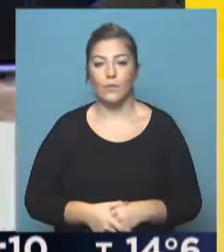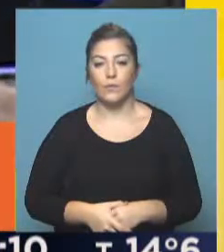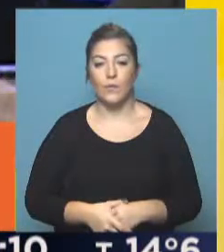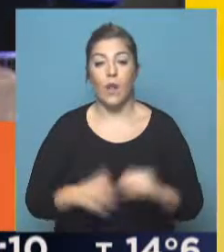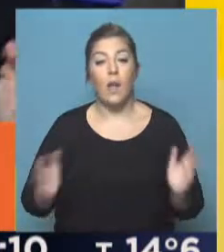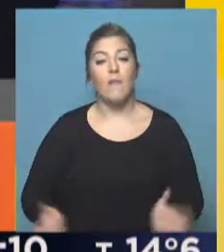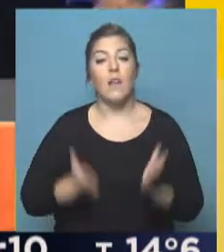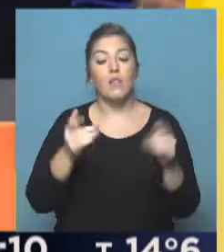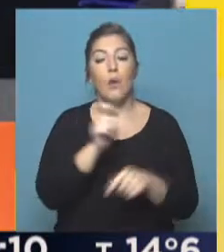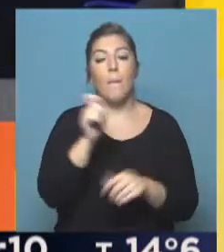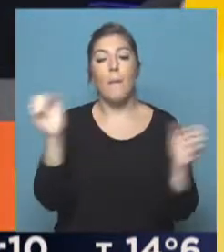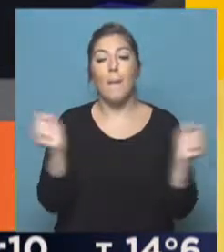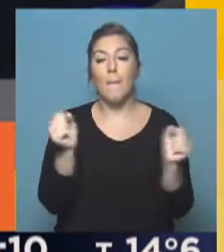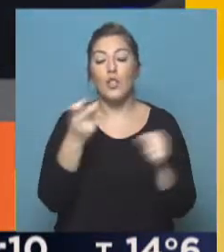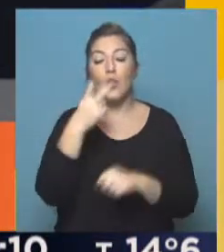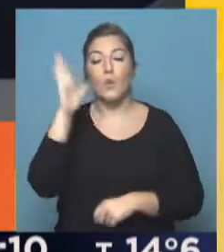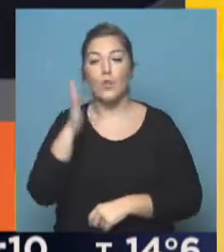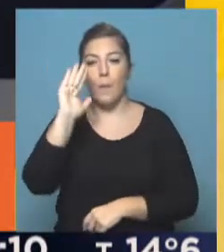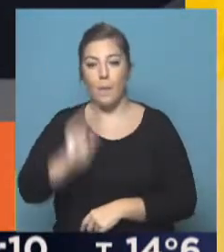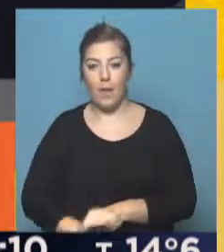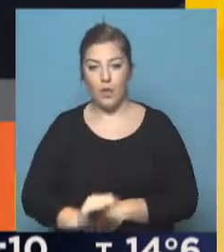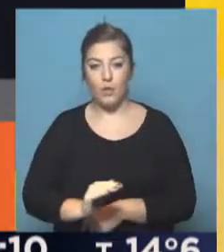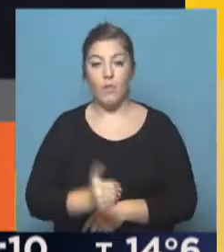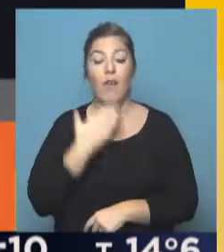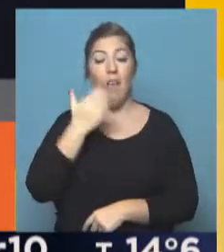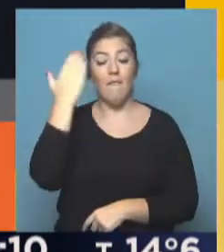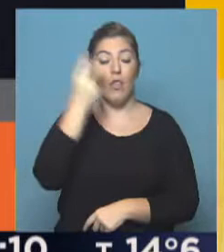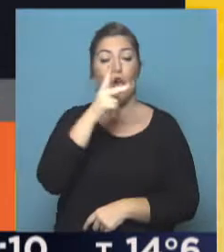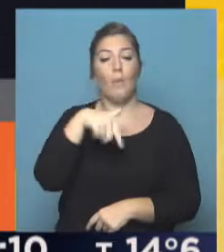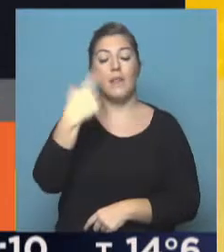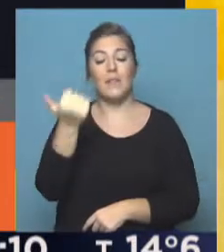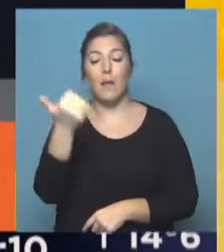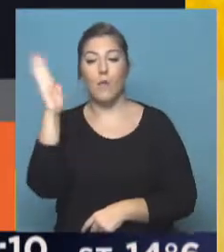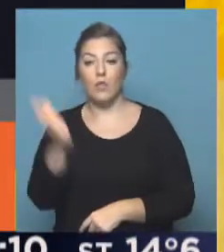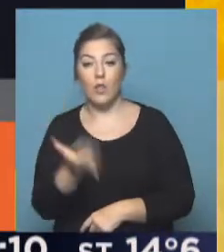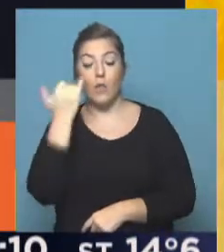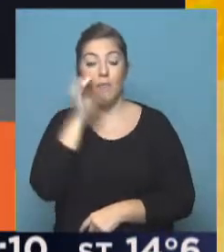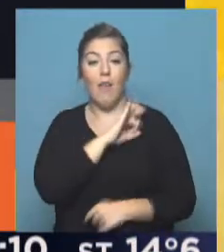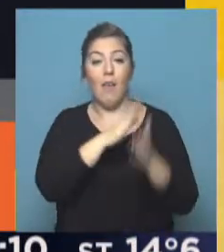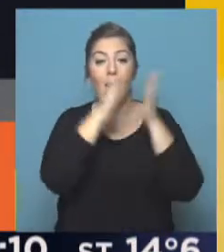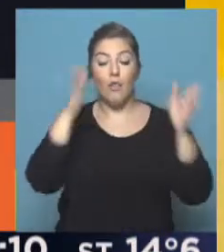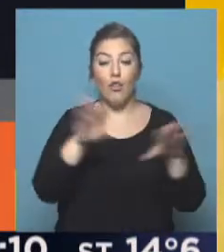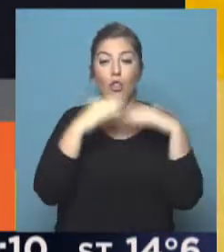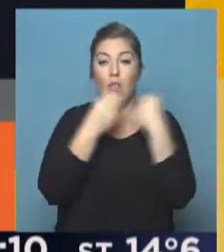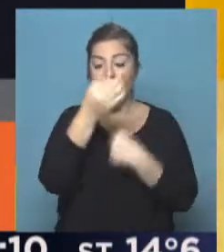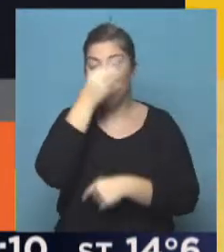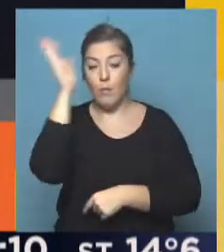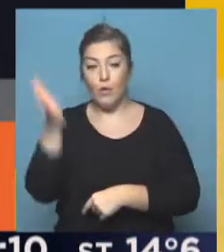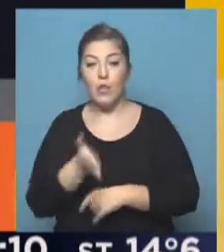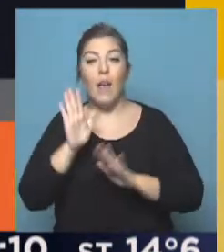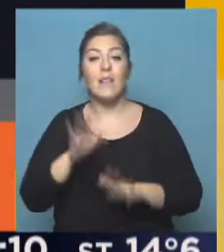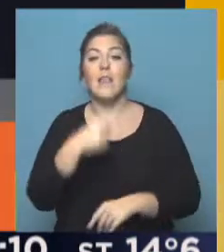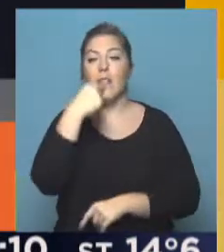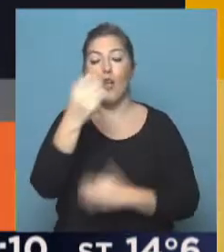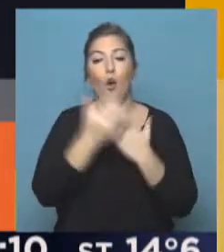Inflación de mayo menor al 2%. La de abril llegó al 2,6%. La anual sería de un 20%. Así lo estimó